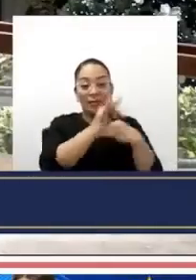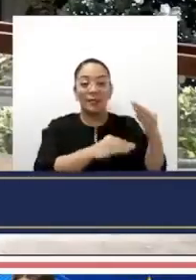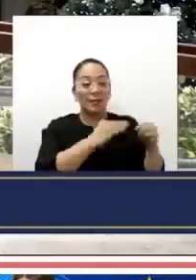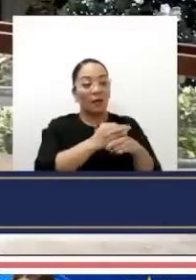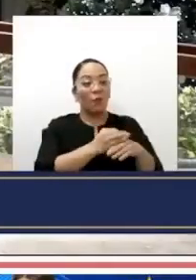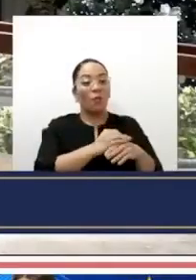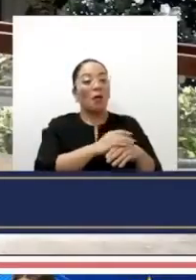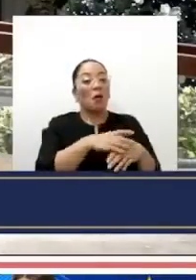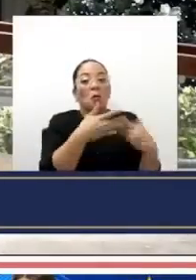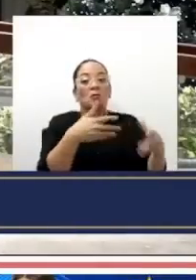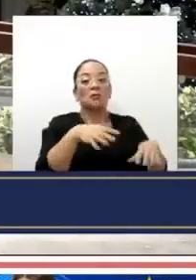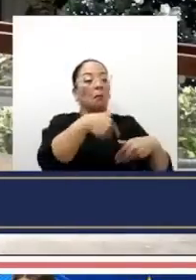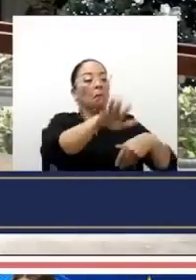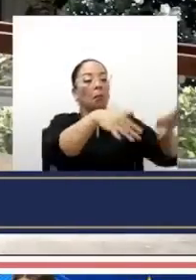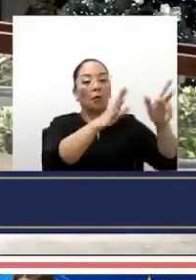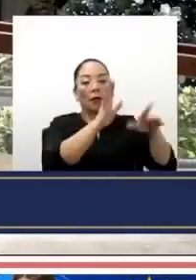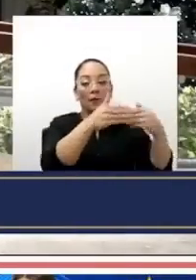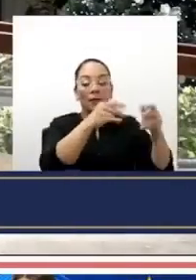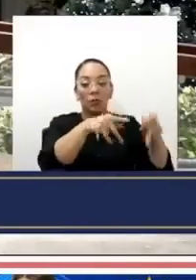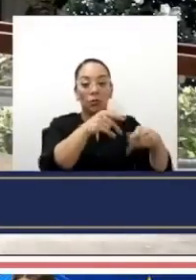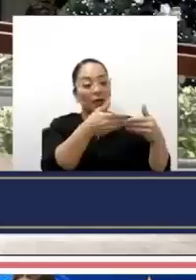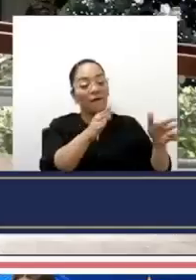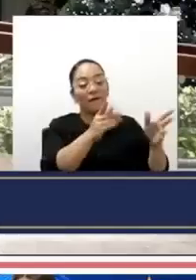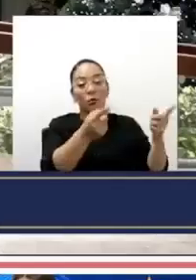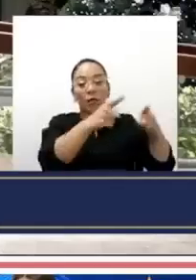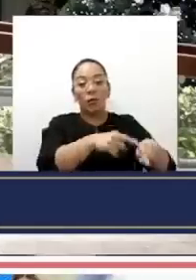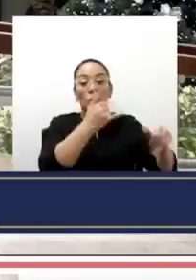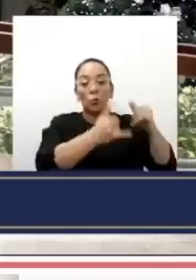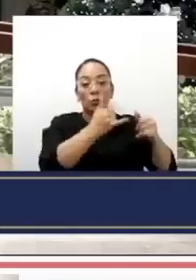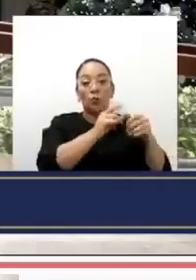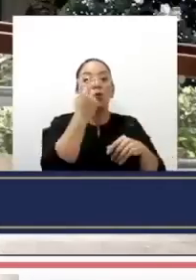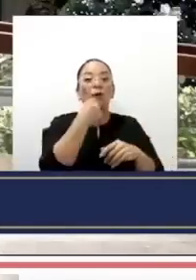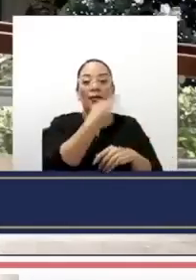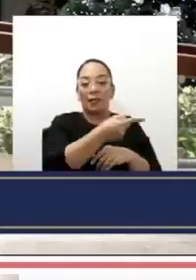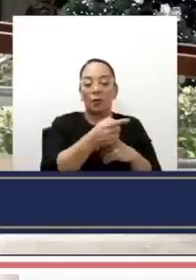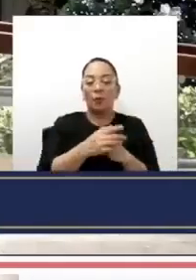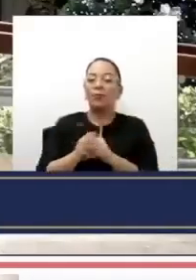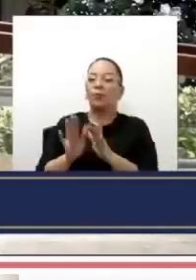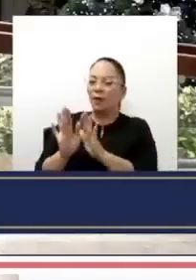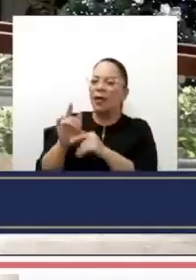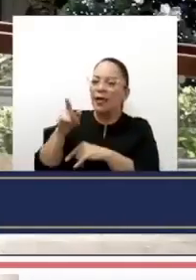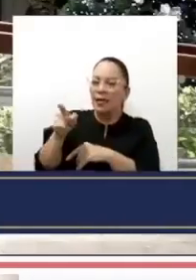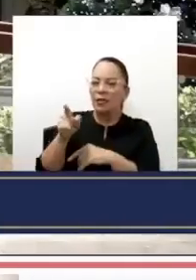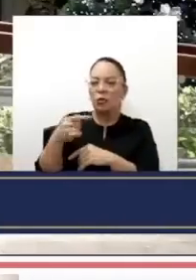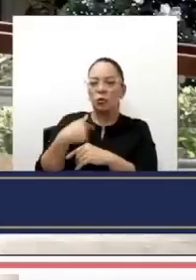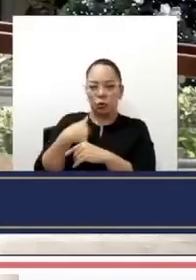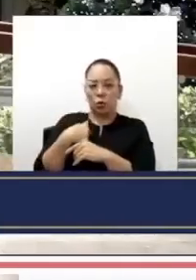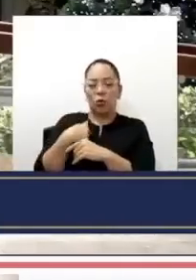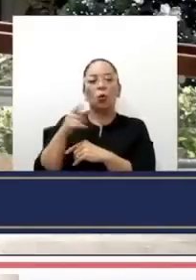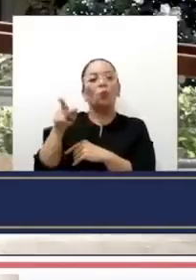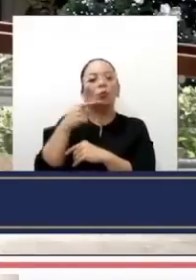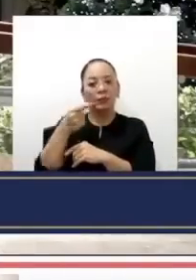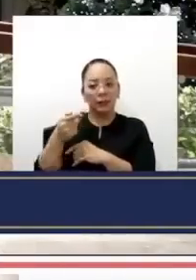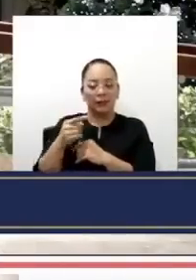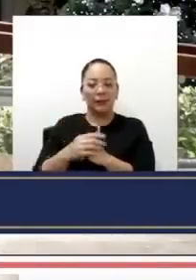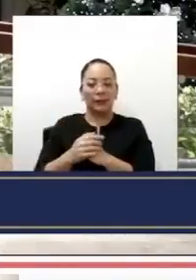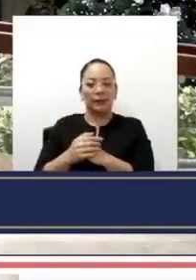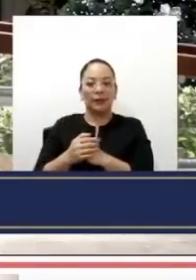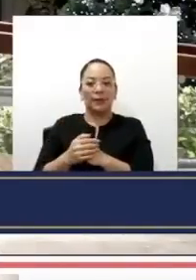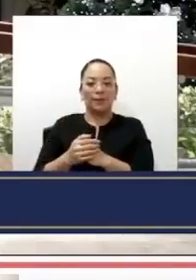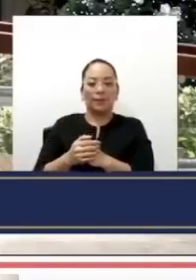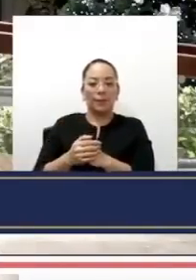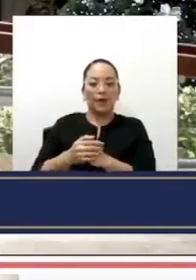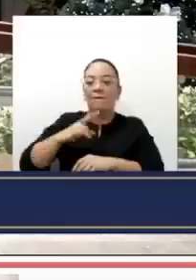cualquier persona y abren una causa con el solo dicho de ella. No, pero eso yo, como usted dice, lo que